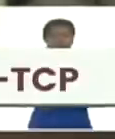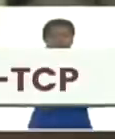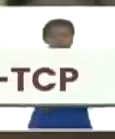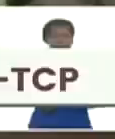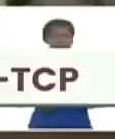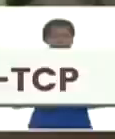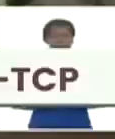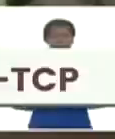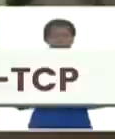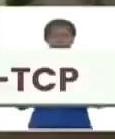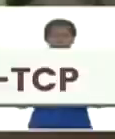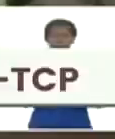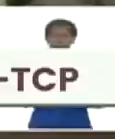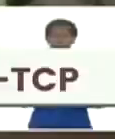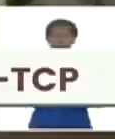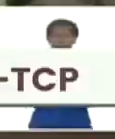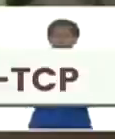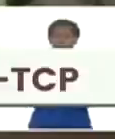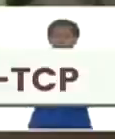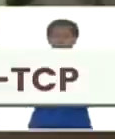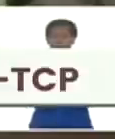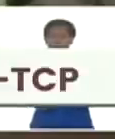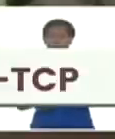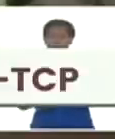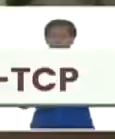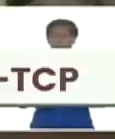Ese bloqueo, ese embargo,